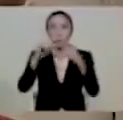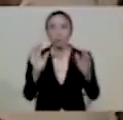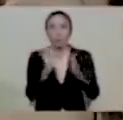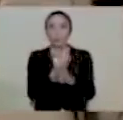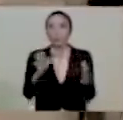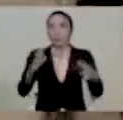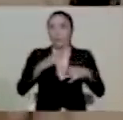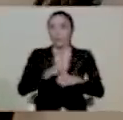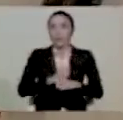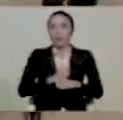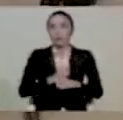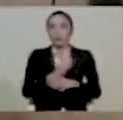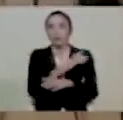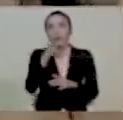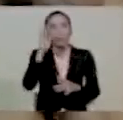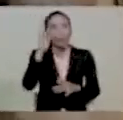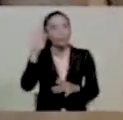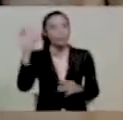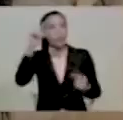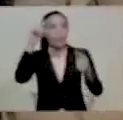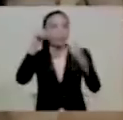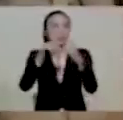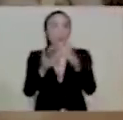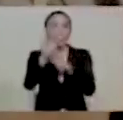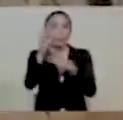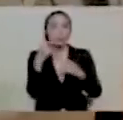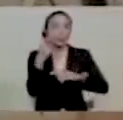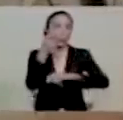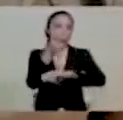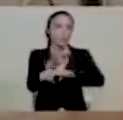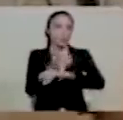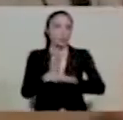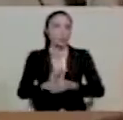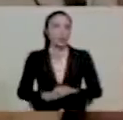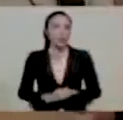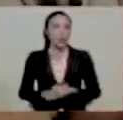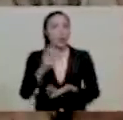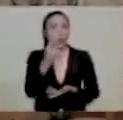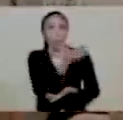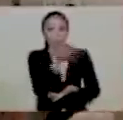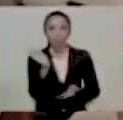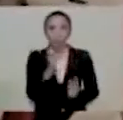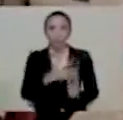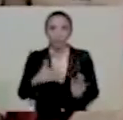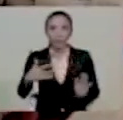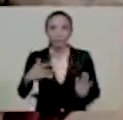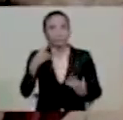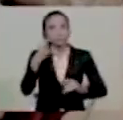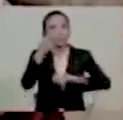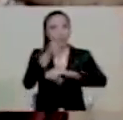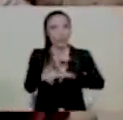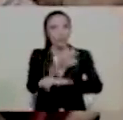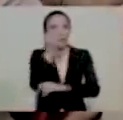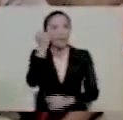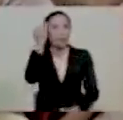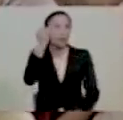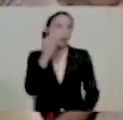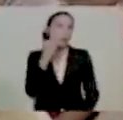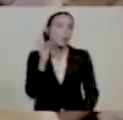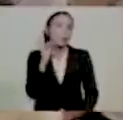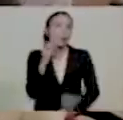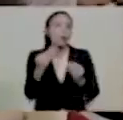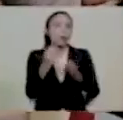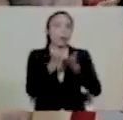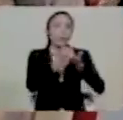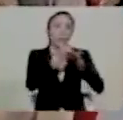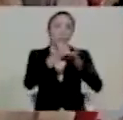esperanza de lo que quieren ser en un futuro. Tienen ustedes una esperanza y tienen una idea de cómo